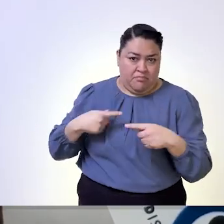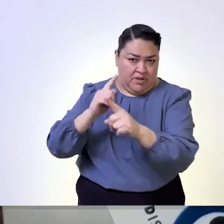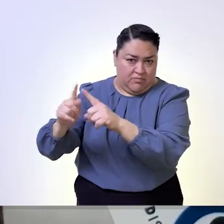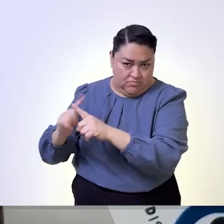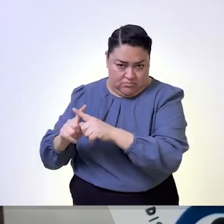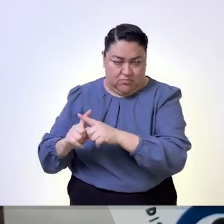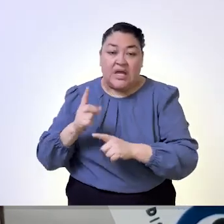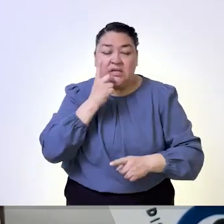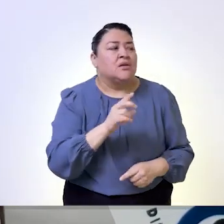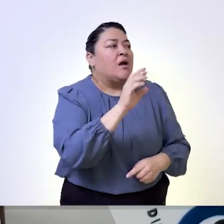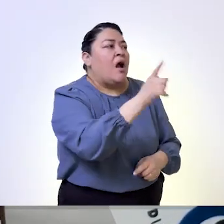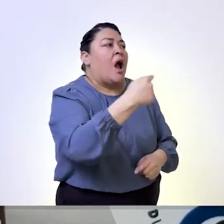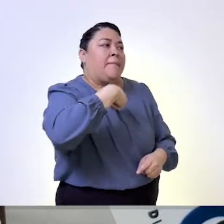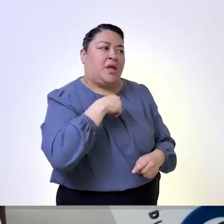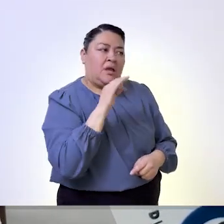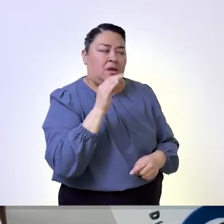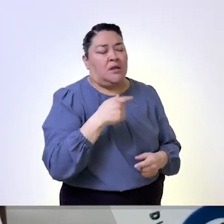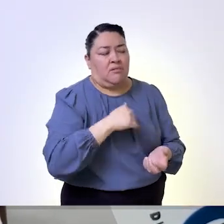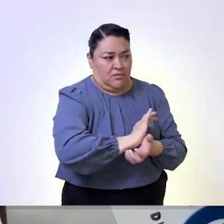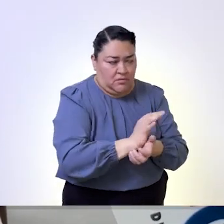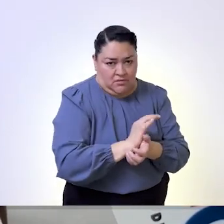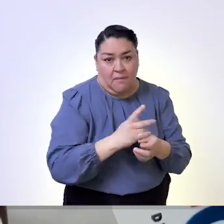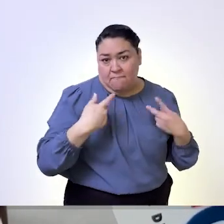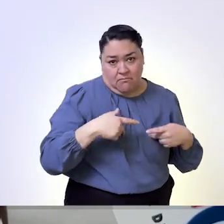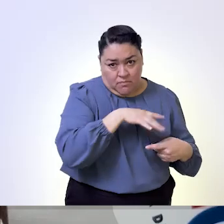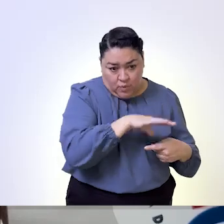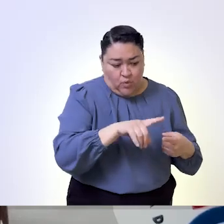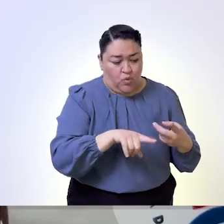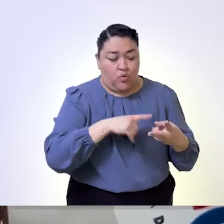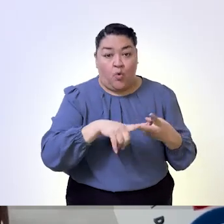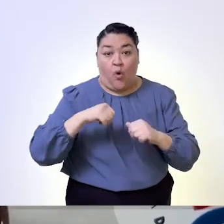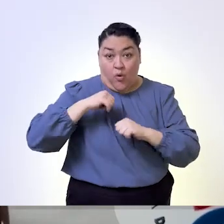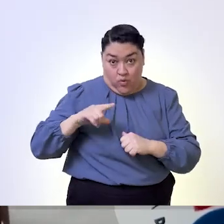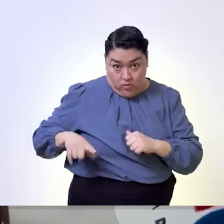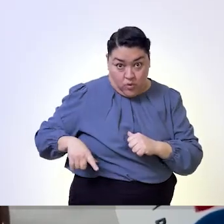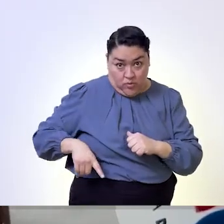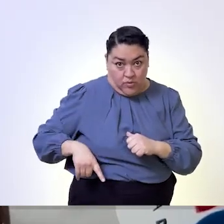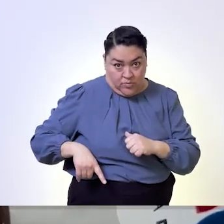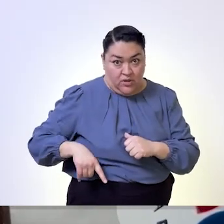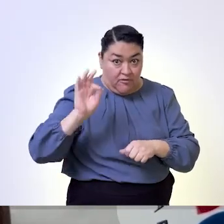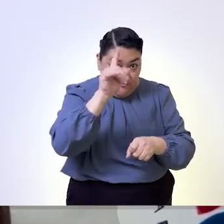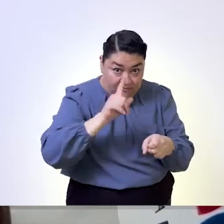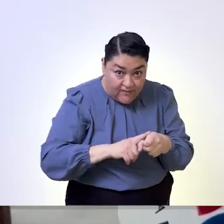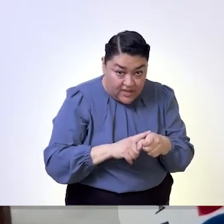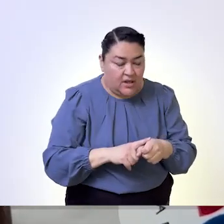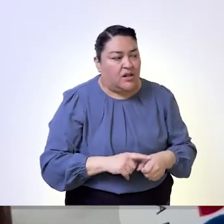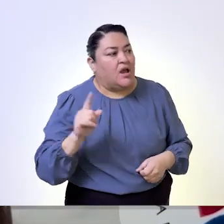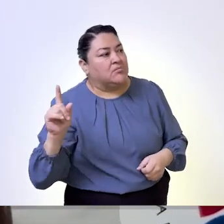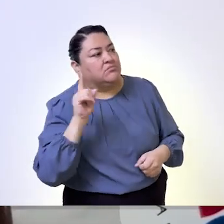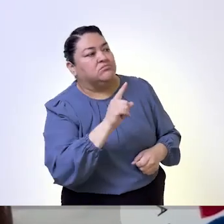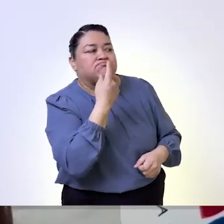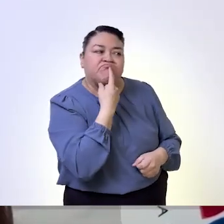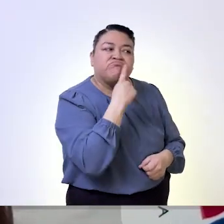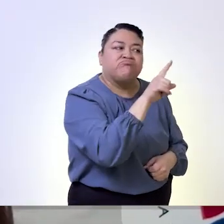quejas por presuntos actos discriminatorios cometidos tanto por personas particulares como por autoridades a nivel